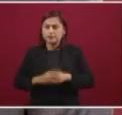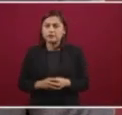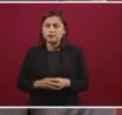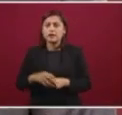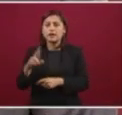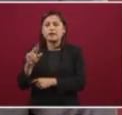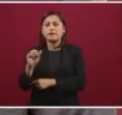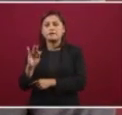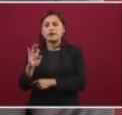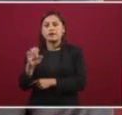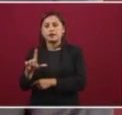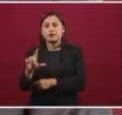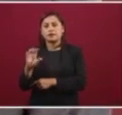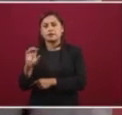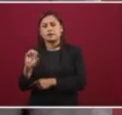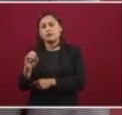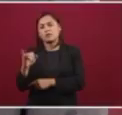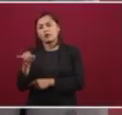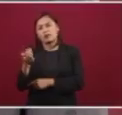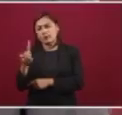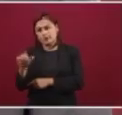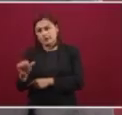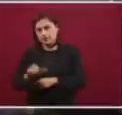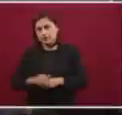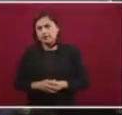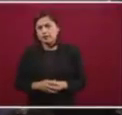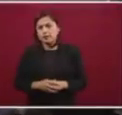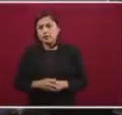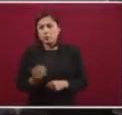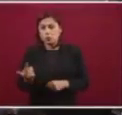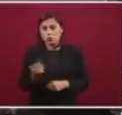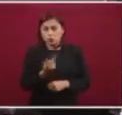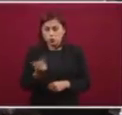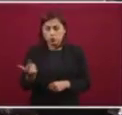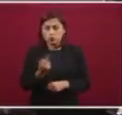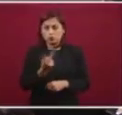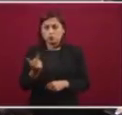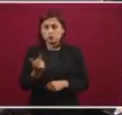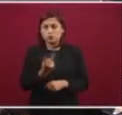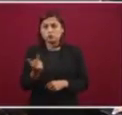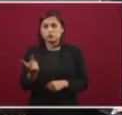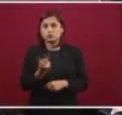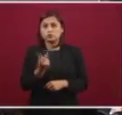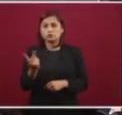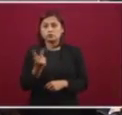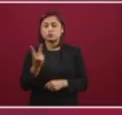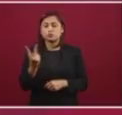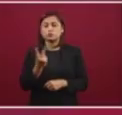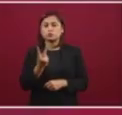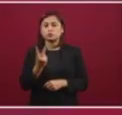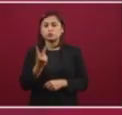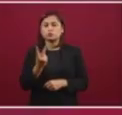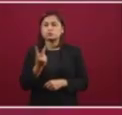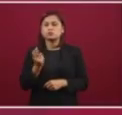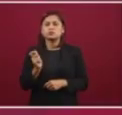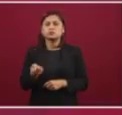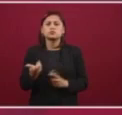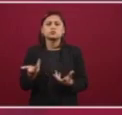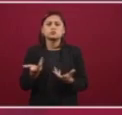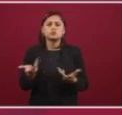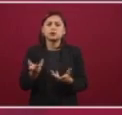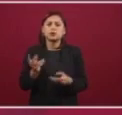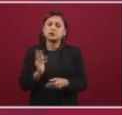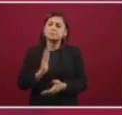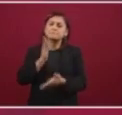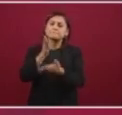Rafael Ojeda, están visitando todas las zonas militares y las